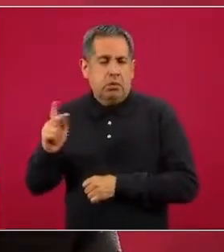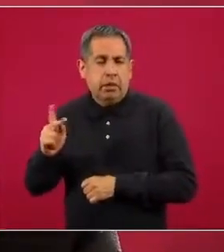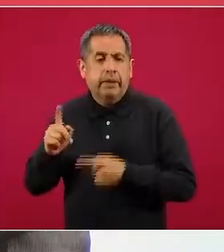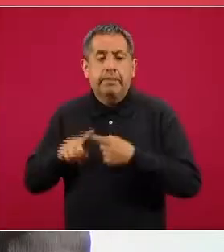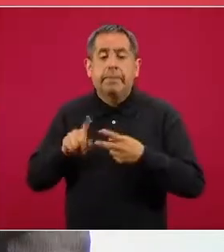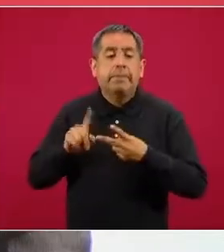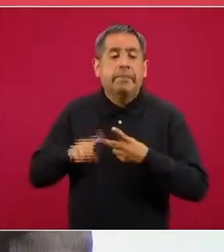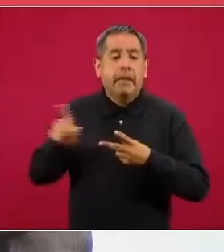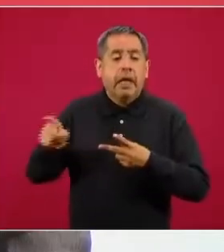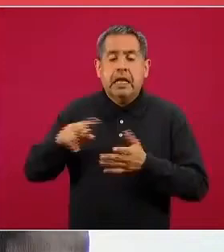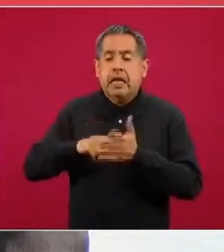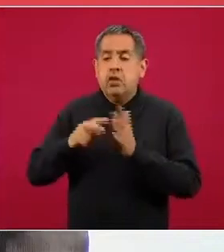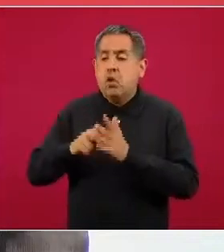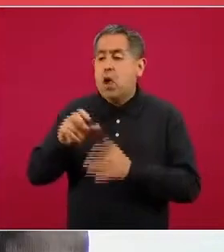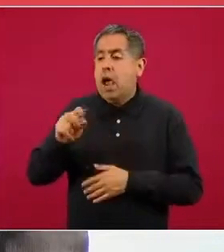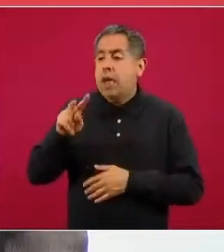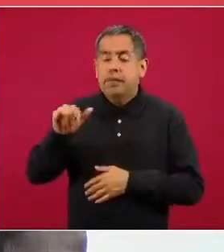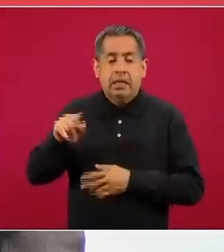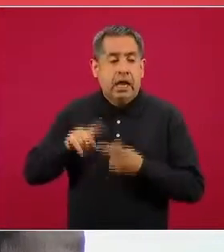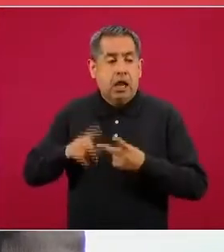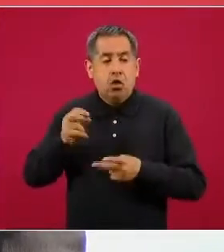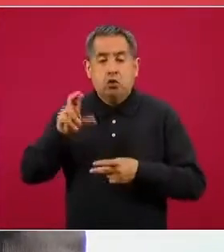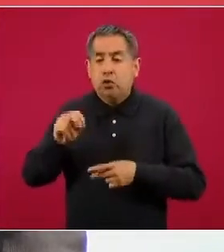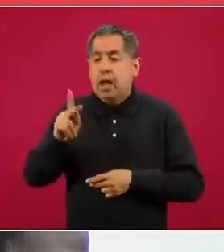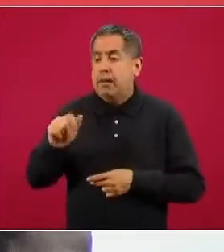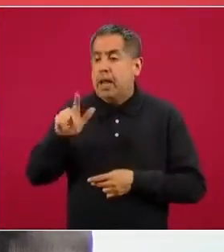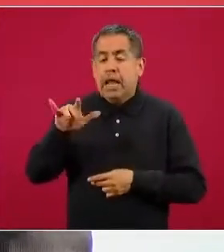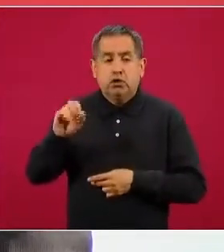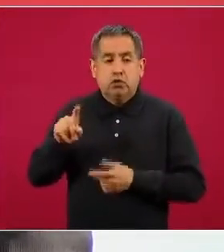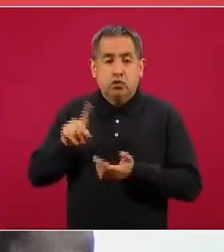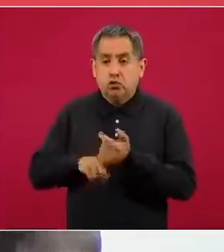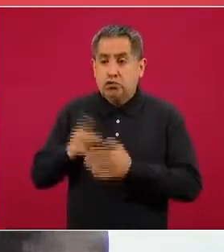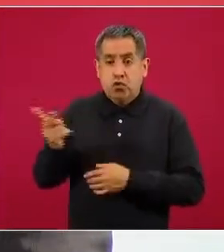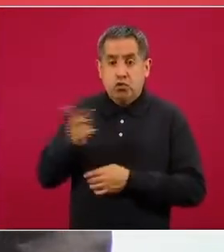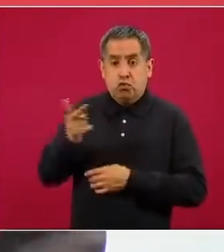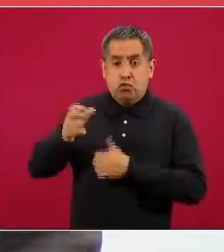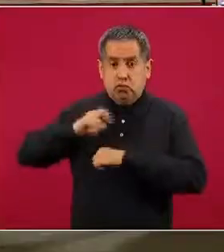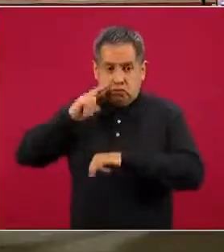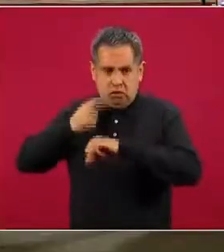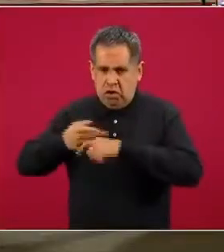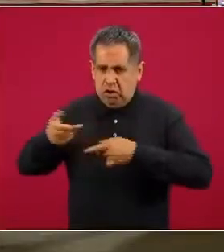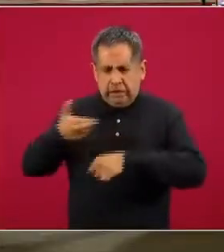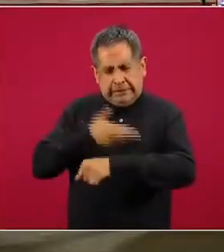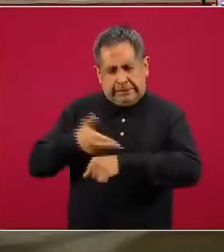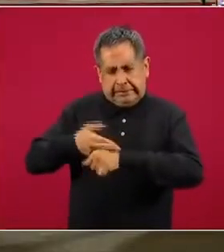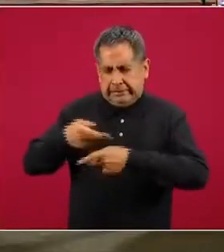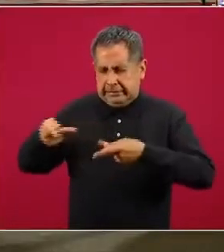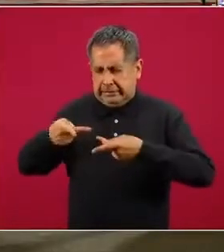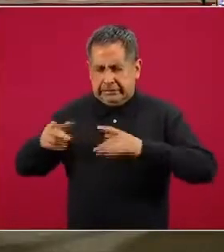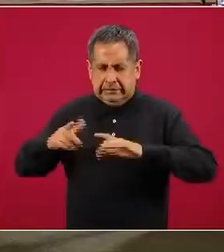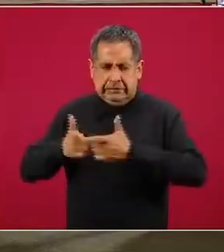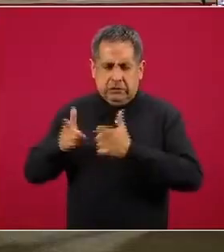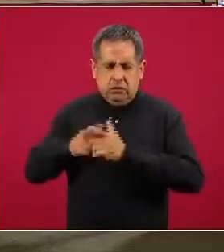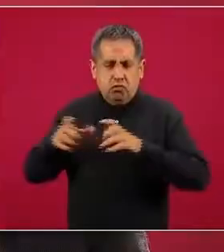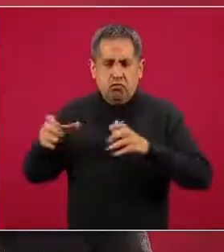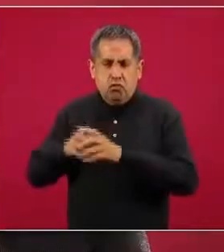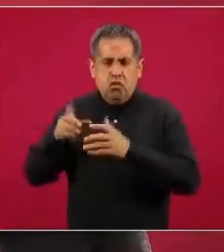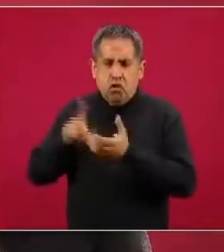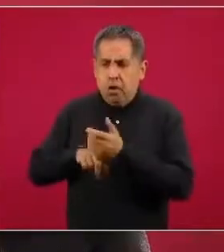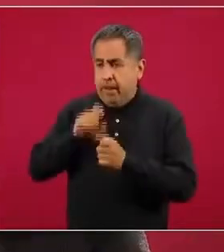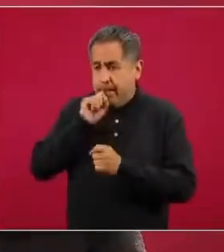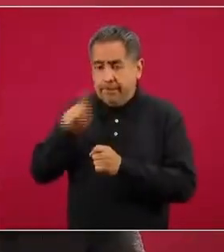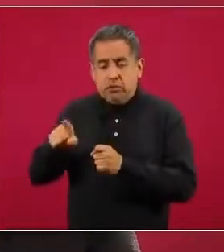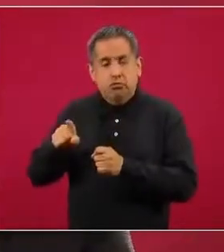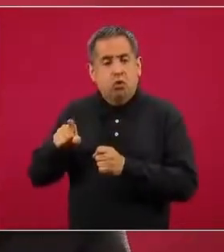Hernández Ávila y la doctora Lina Sofía Palacio, quienes directamente han coordinado el grupo técnico que integró